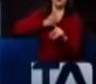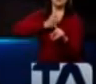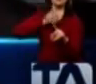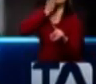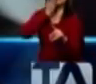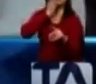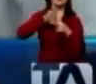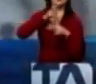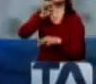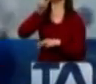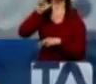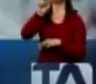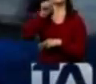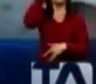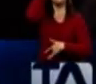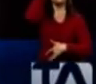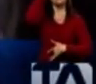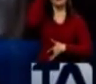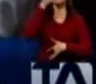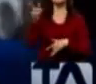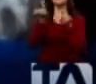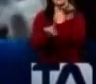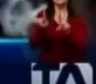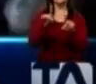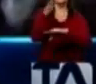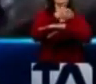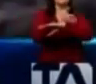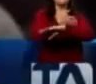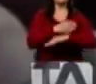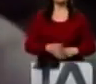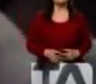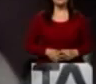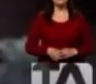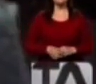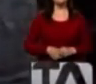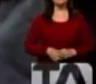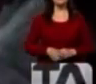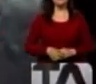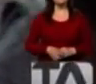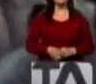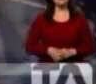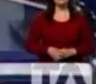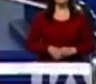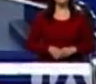conocer esta enfermedad para que sea diagnosticada a tiempo. Fernanda Ceballos, 24 horas.